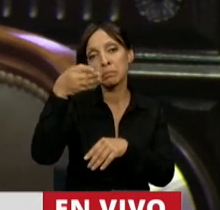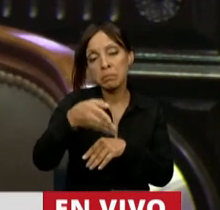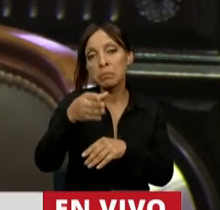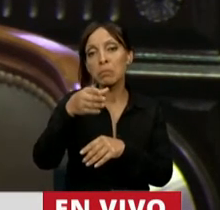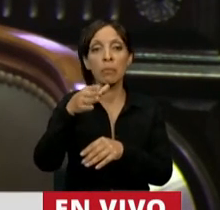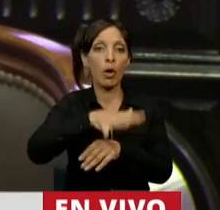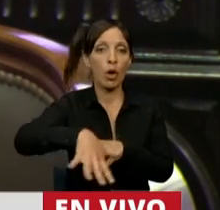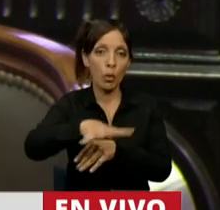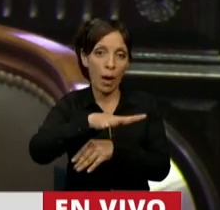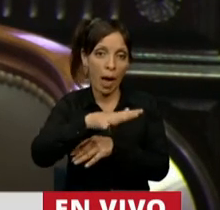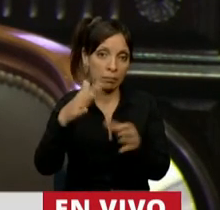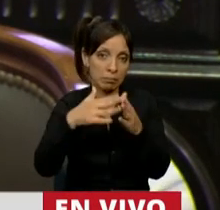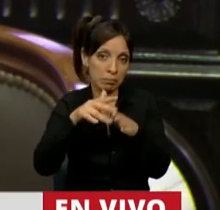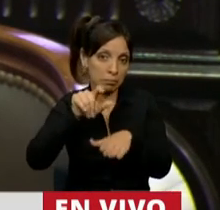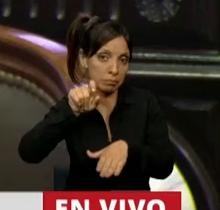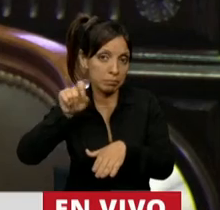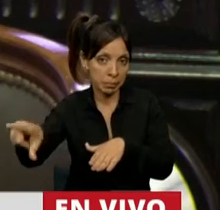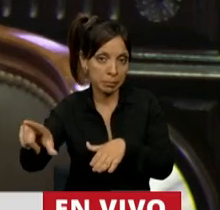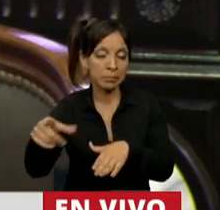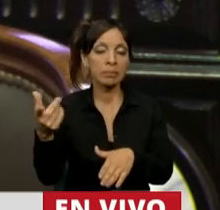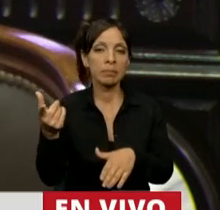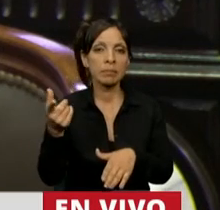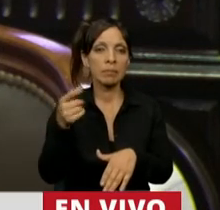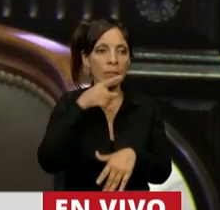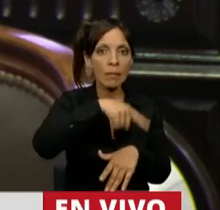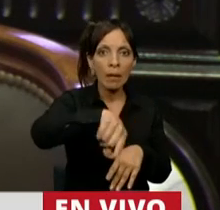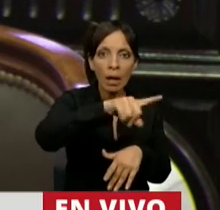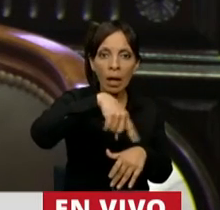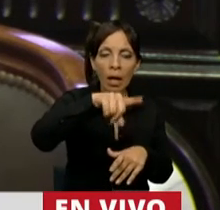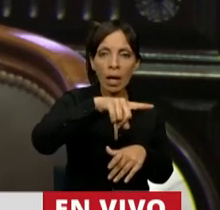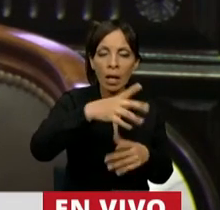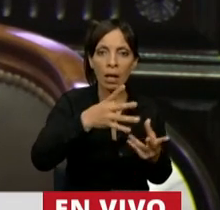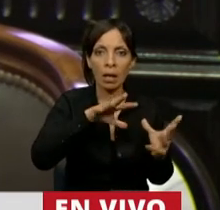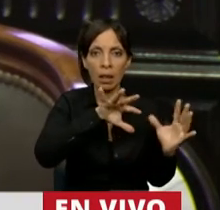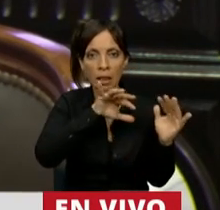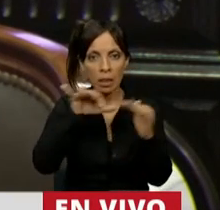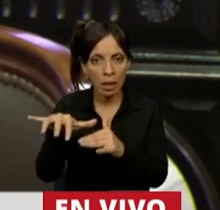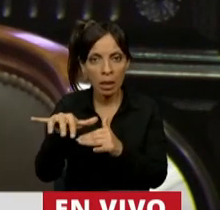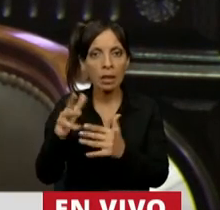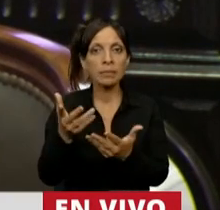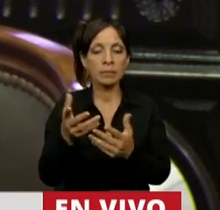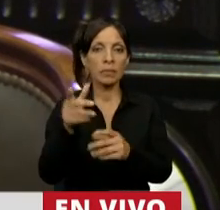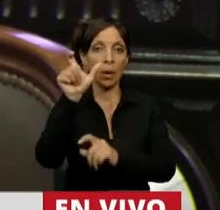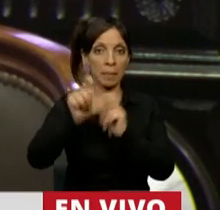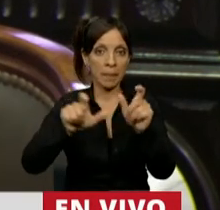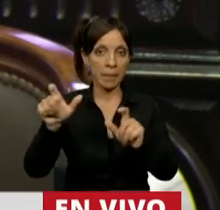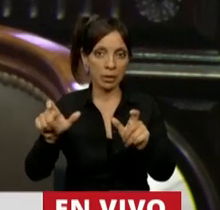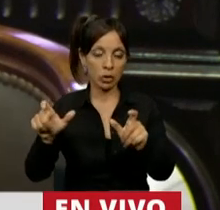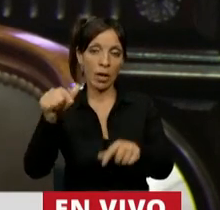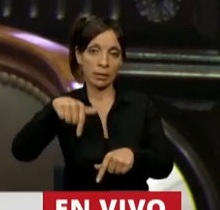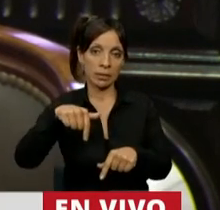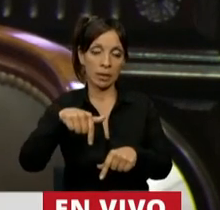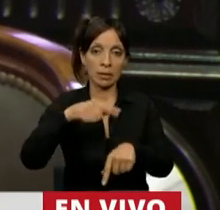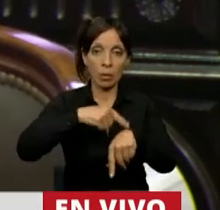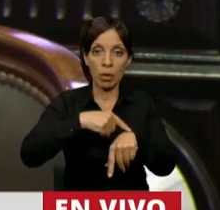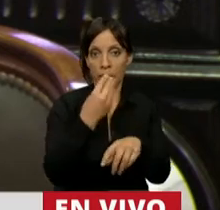propiedad fue, digamos, atravesado por un montón de personas que están en este momento ocupando